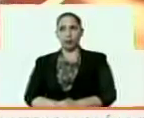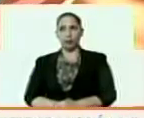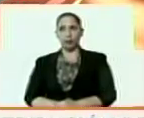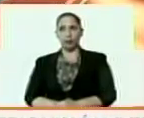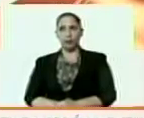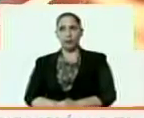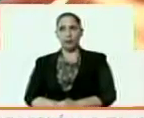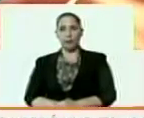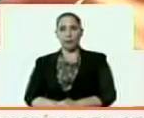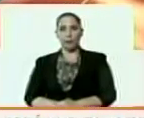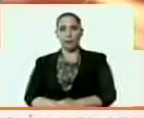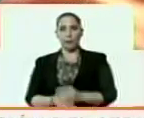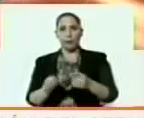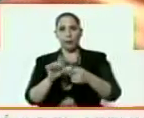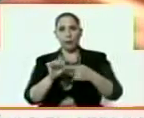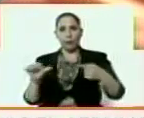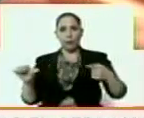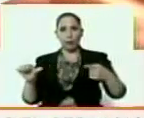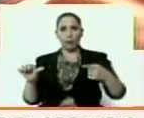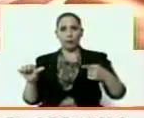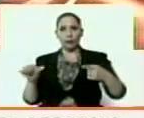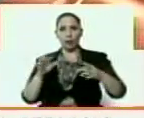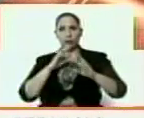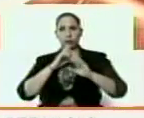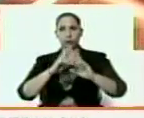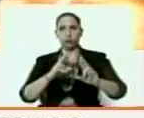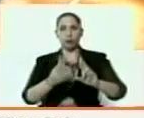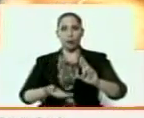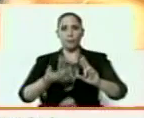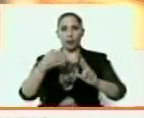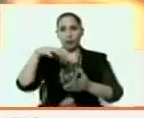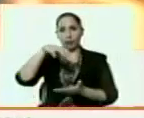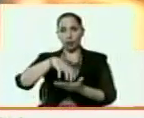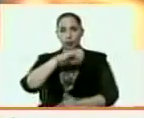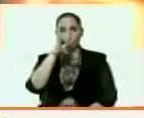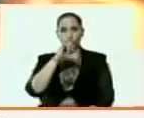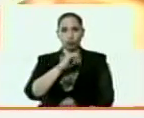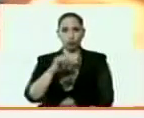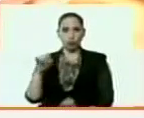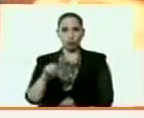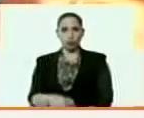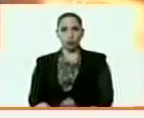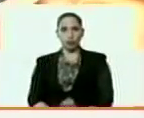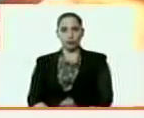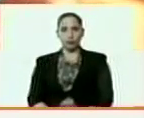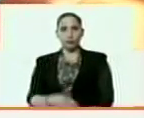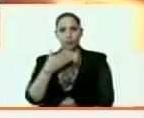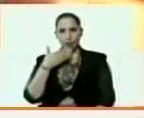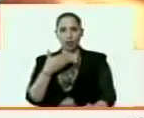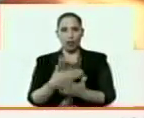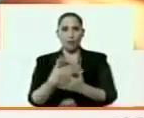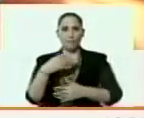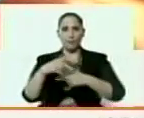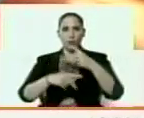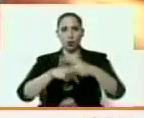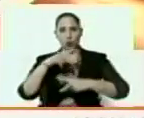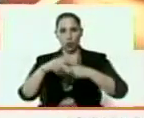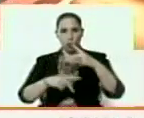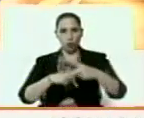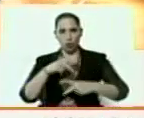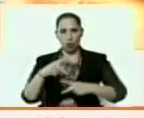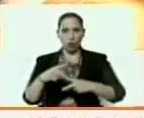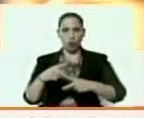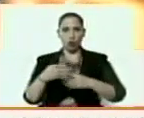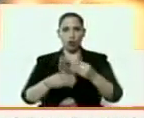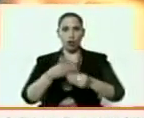va a verse resultados importantes en el estado Zulia. Bueno. Y esto es gracias al proceso que han venido llevando